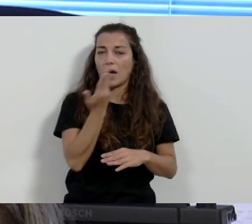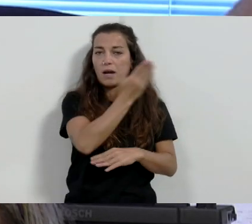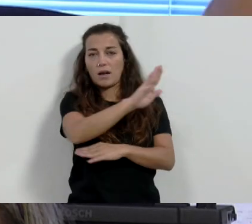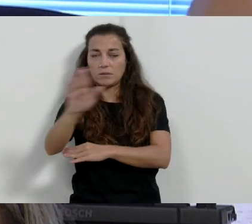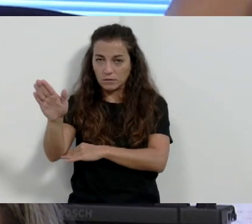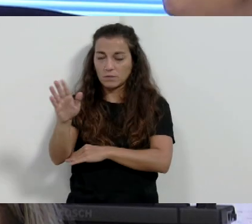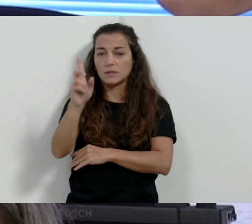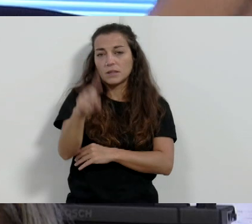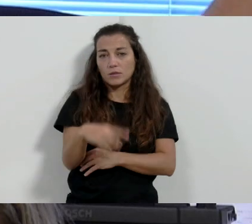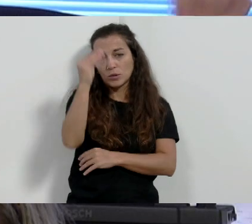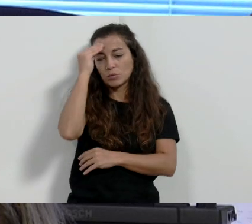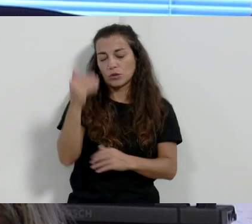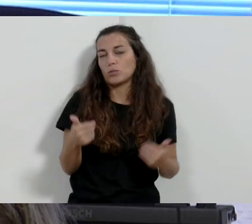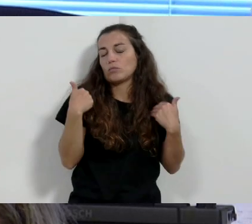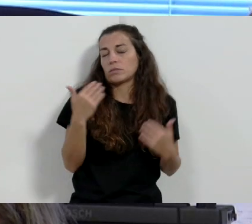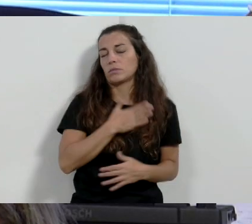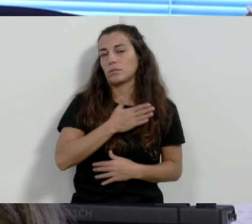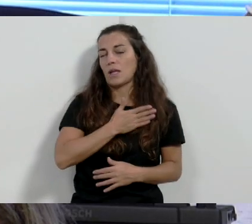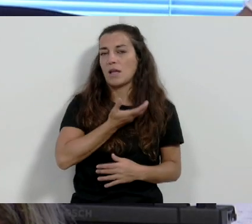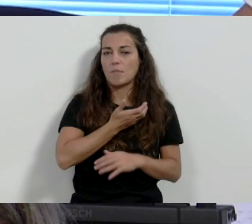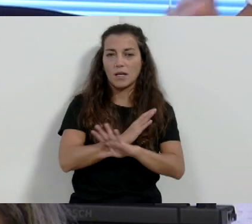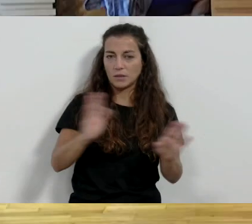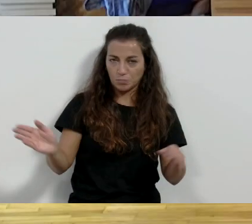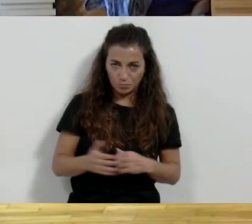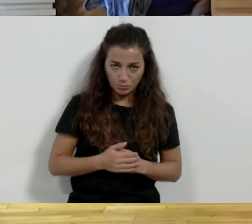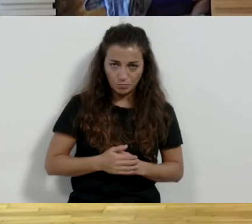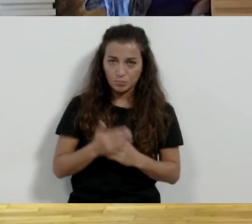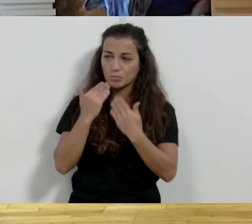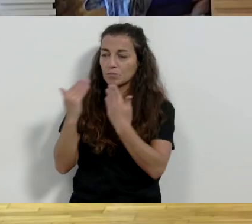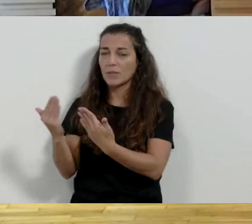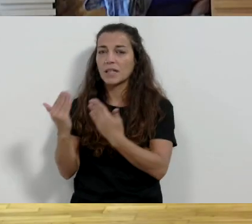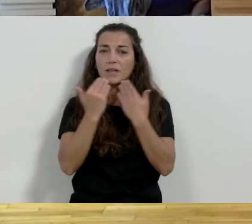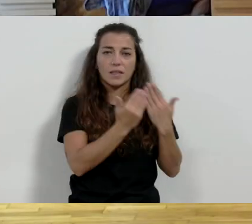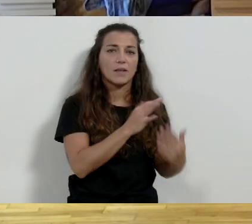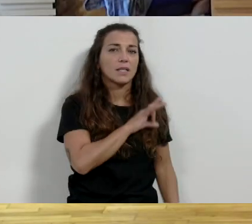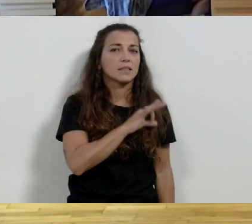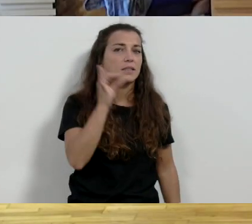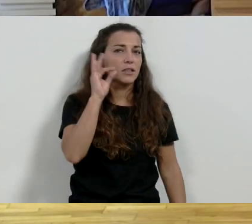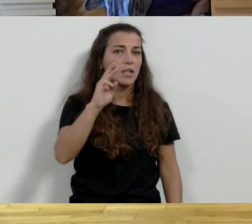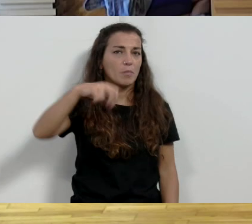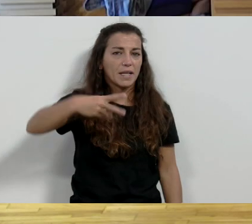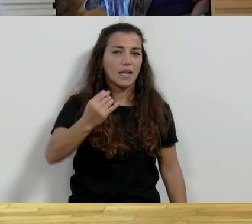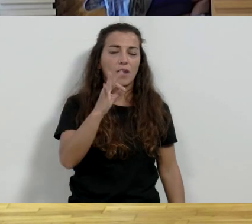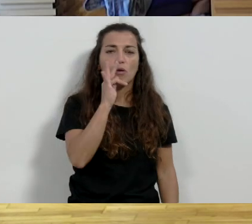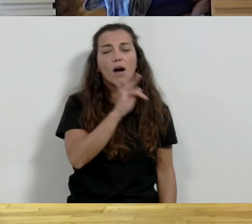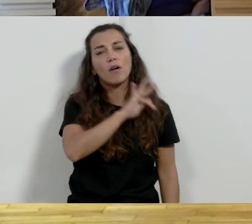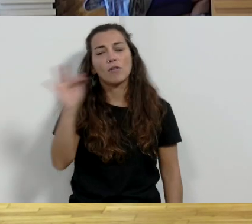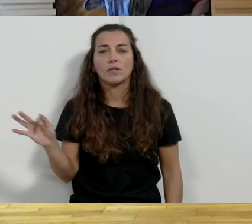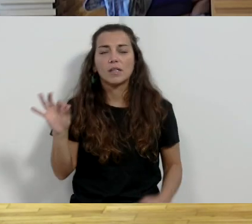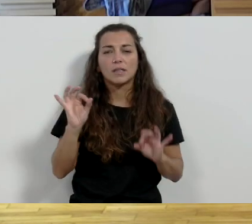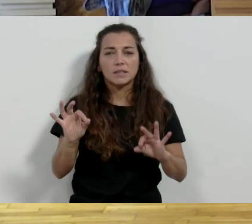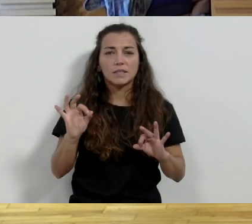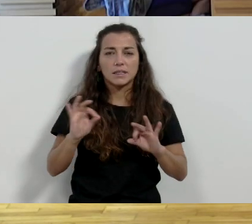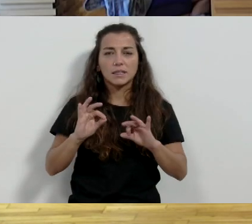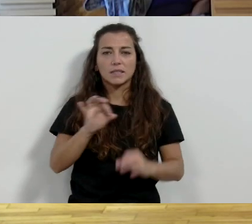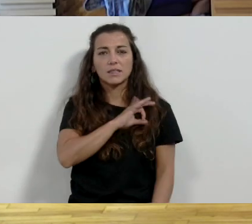obligación de este ayuntamiento hacerlo. Nada más, gracias. Gracias, señora Peinado. Pues tiene la palabra el señor